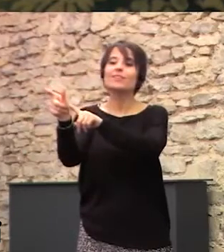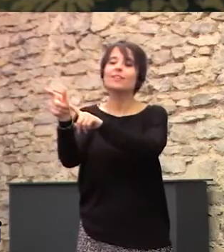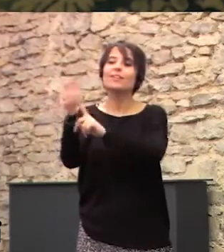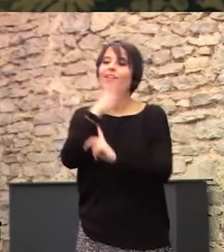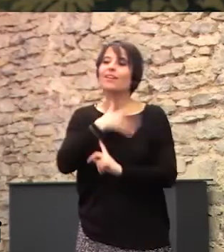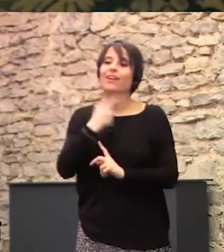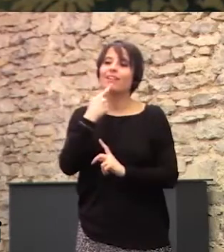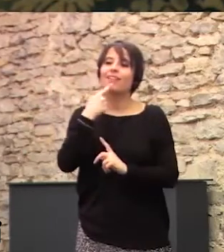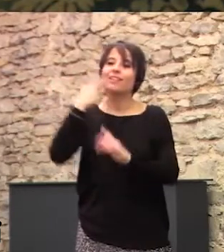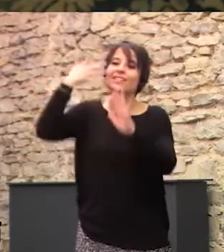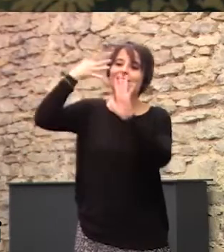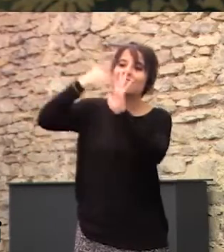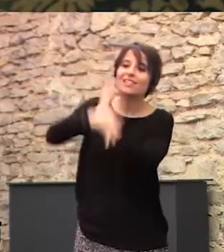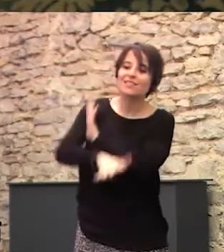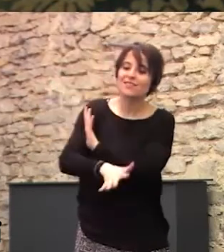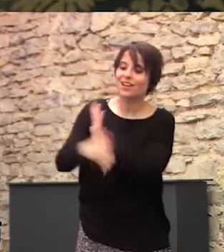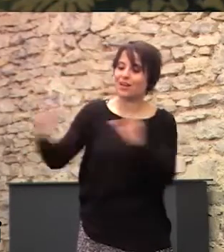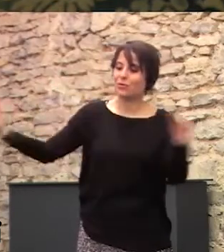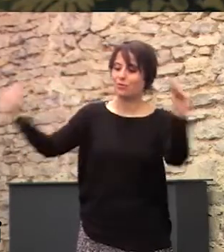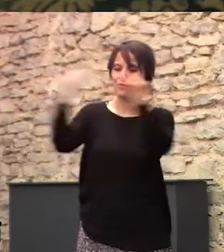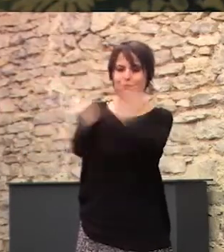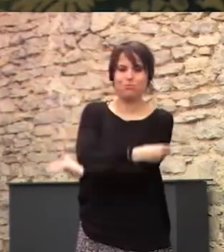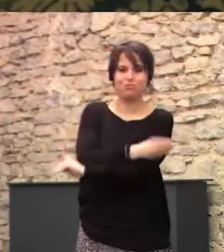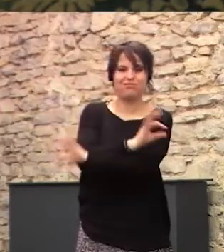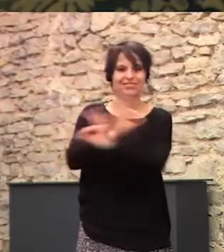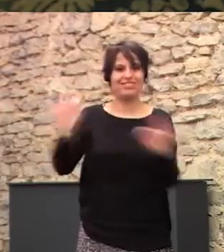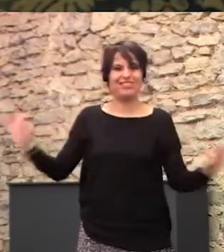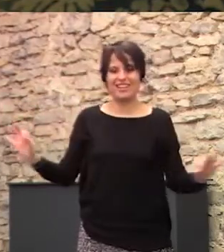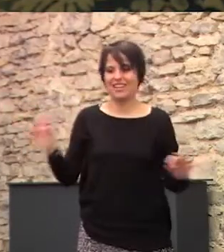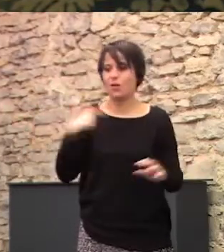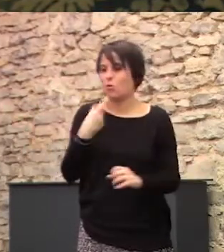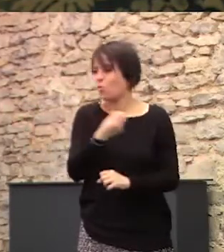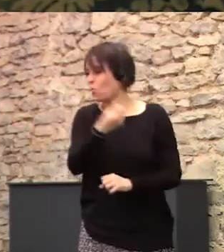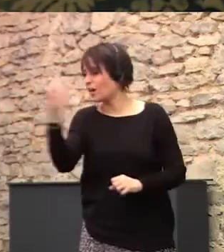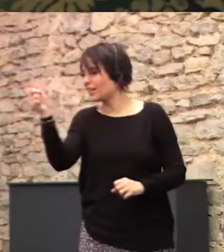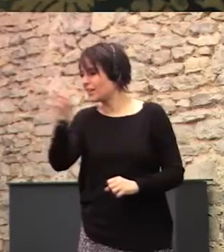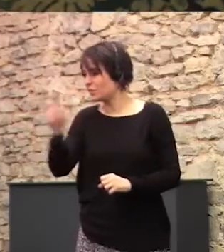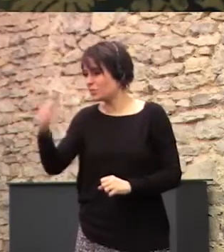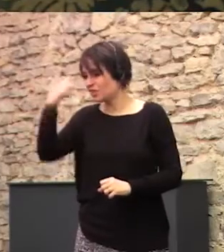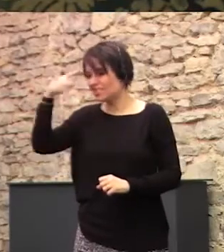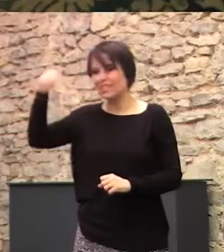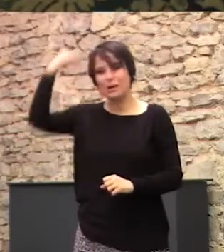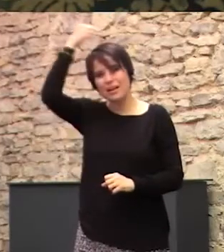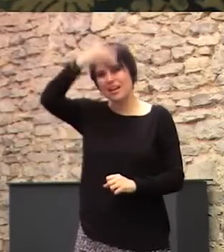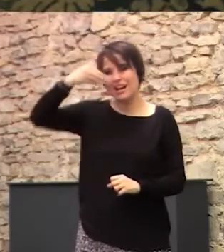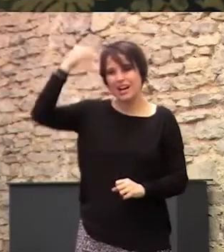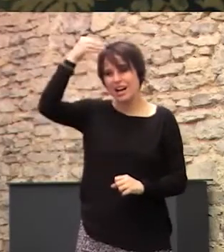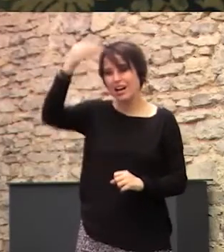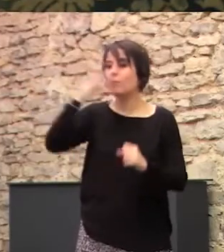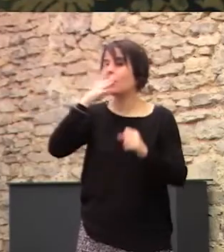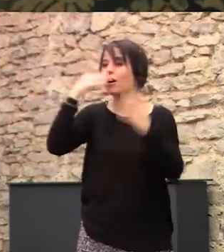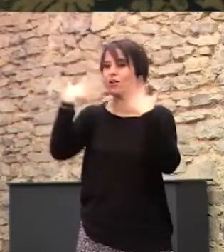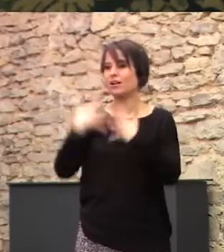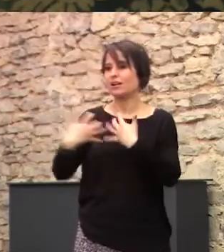no significa absolutamente nada para mí o para cualquier persona que entienda árabe y que está aquí